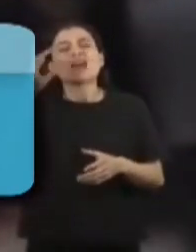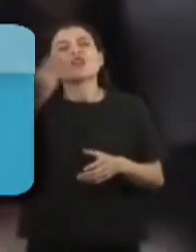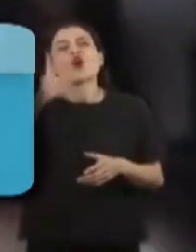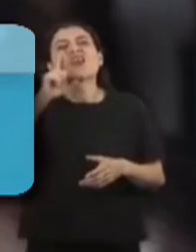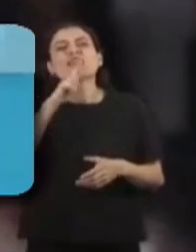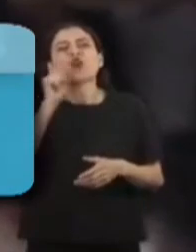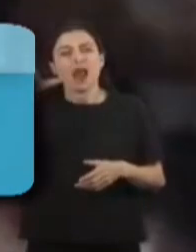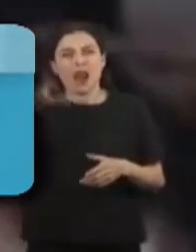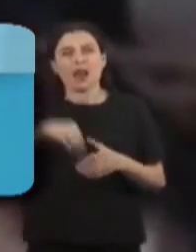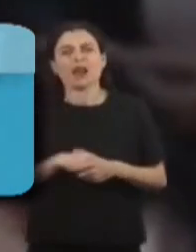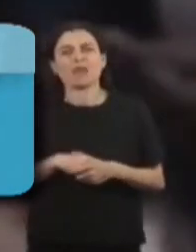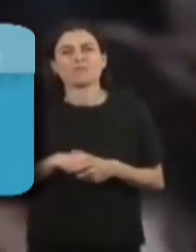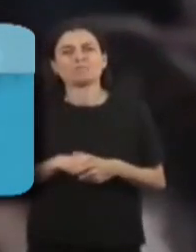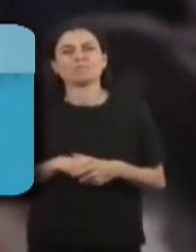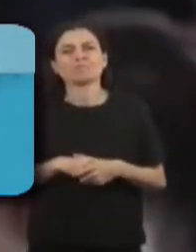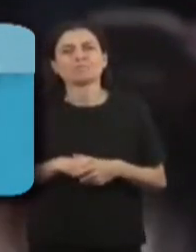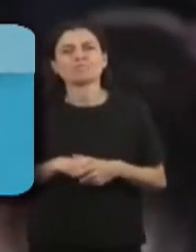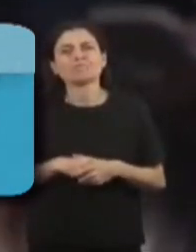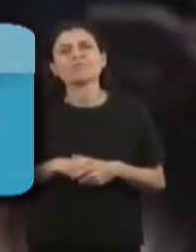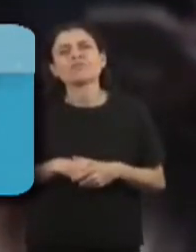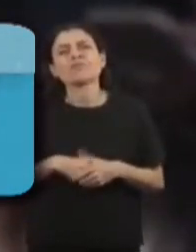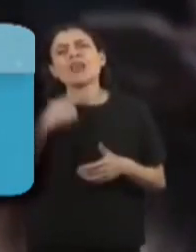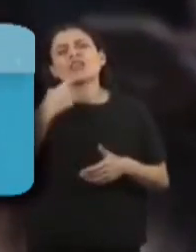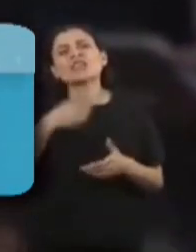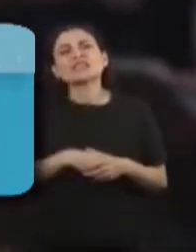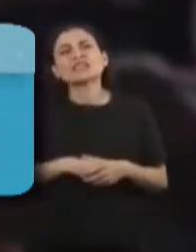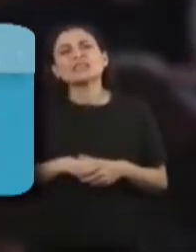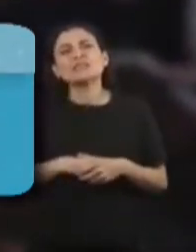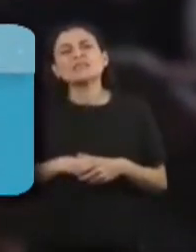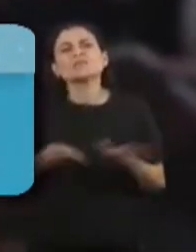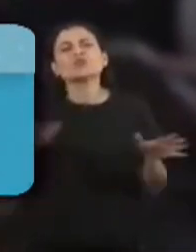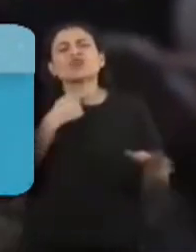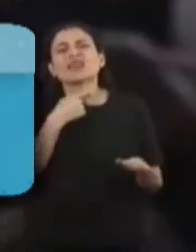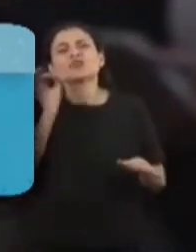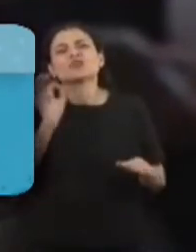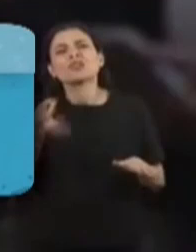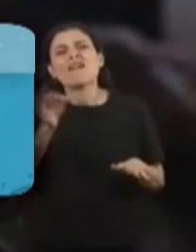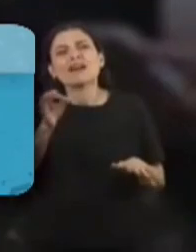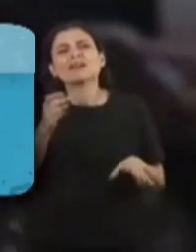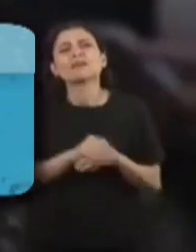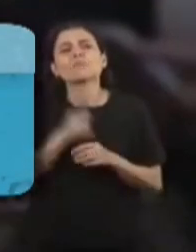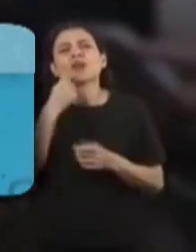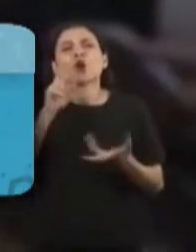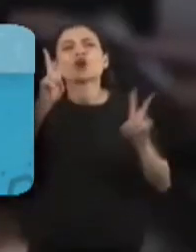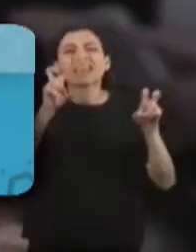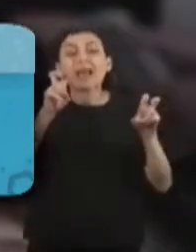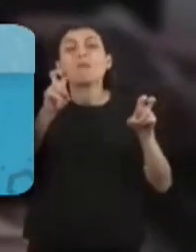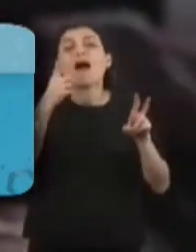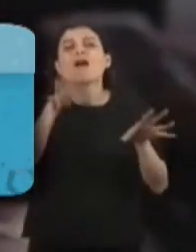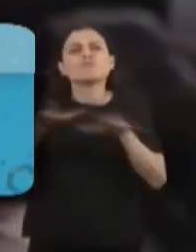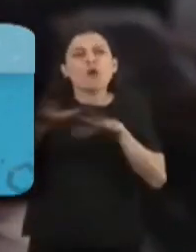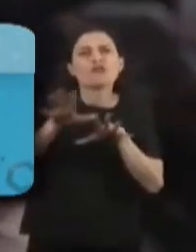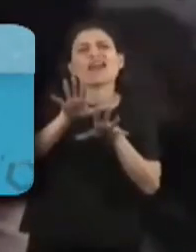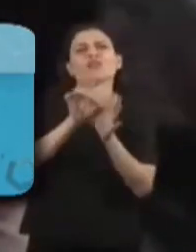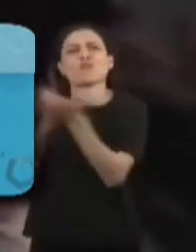materia política usted tiene que organizar, por lo que estaba respondiendo mis compañeros, cargos y demás. Yo quería ver el correlato económico que va a tener esto, ¿no?